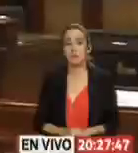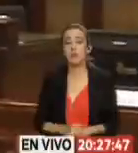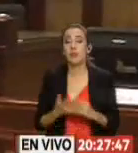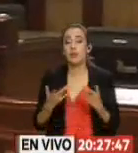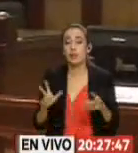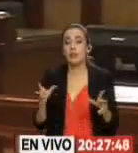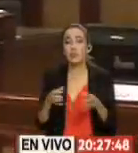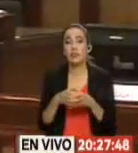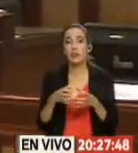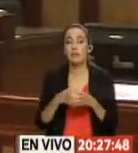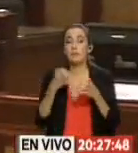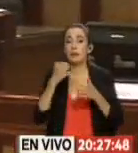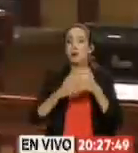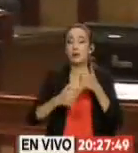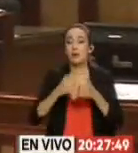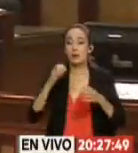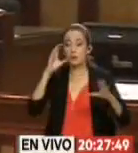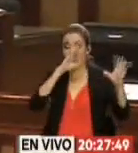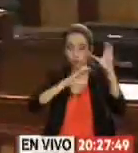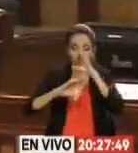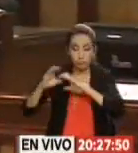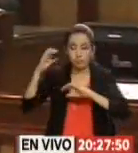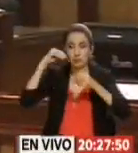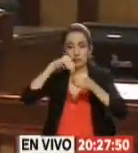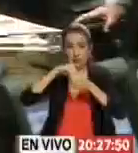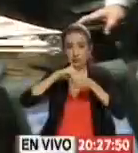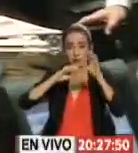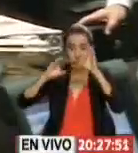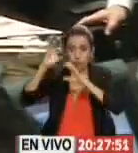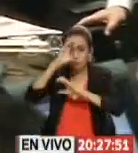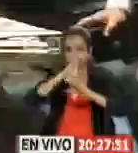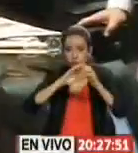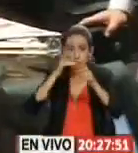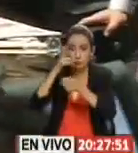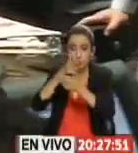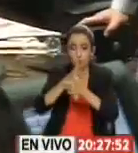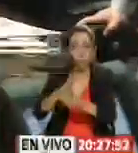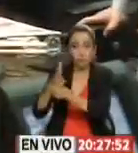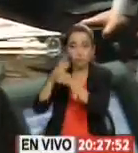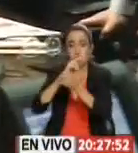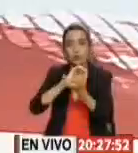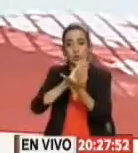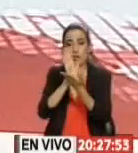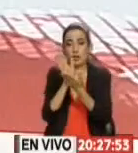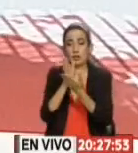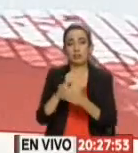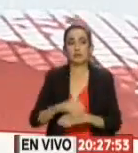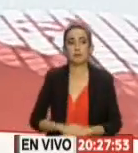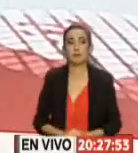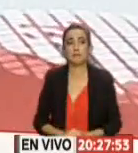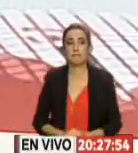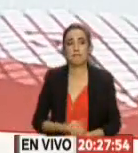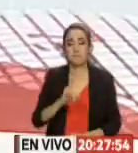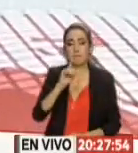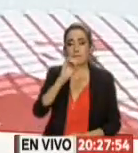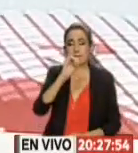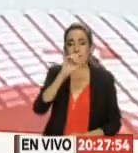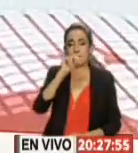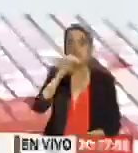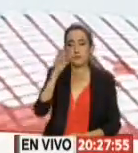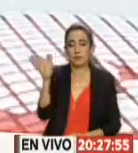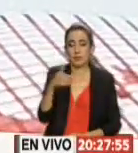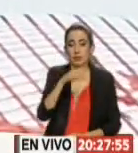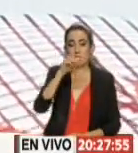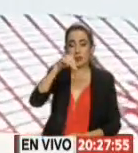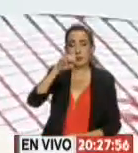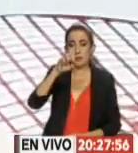condena a los hechos relacionados con el espionaje dentro de la Asamblea Nacional. Alexis Moncayo, Telediario. Diana Salazar, Merck Benavides